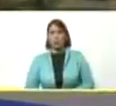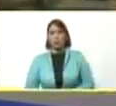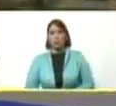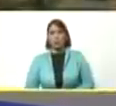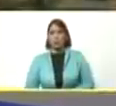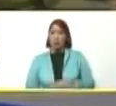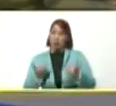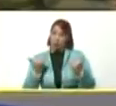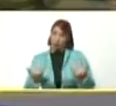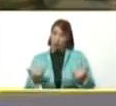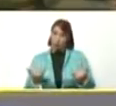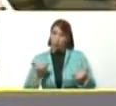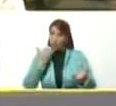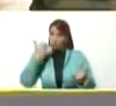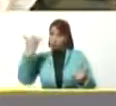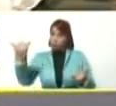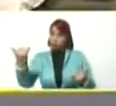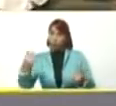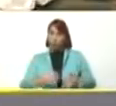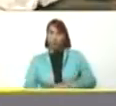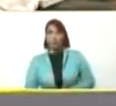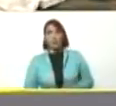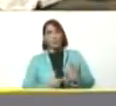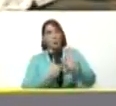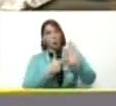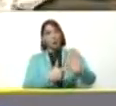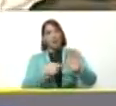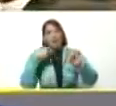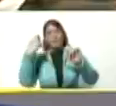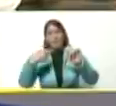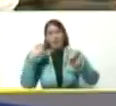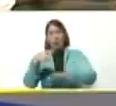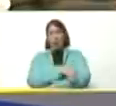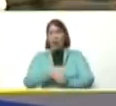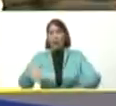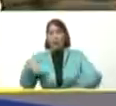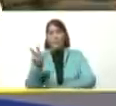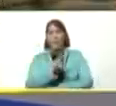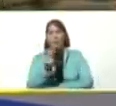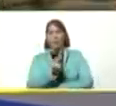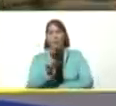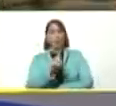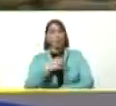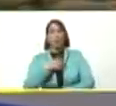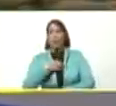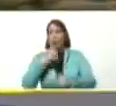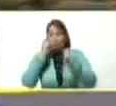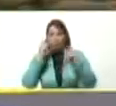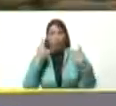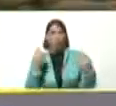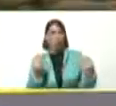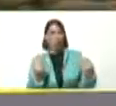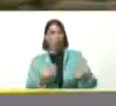Y ahora las llamé y le mostré los videos de las calles de Venezuela y no me pueden creer.